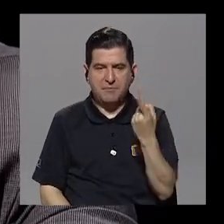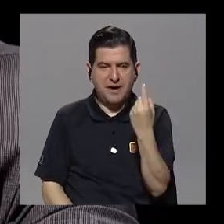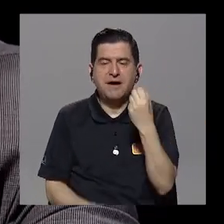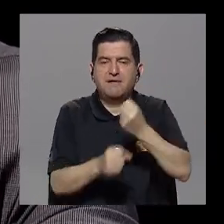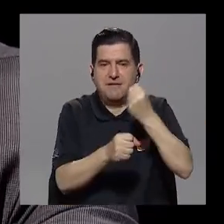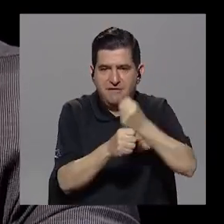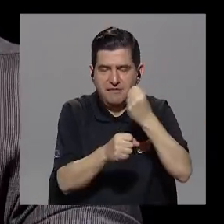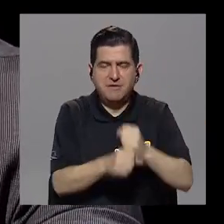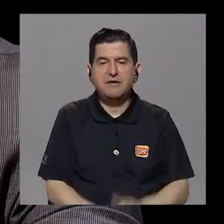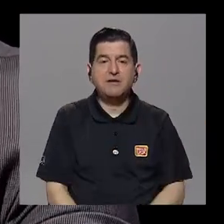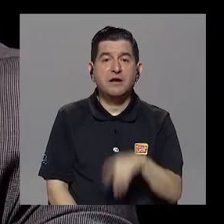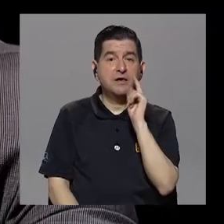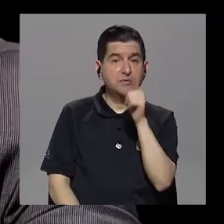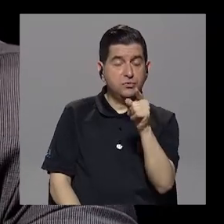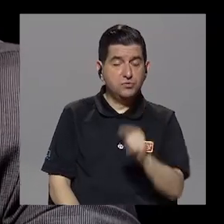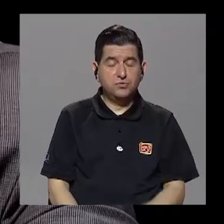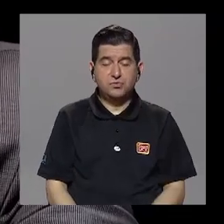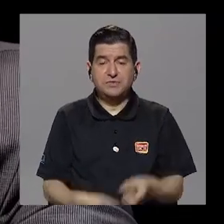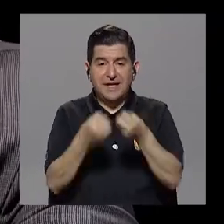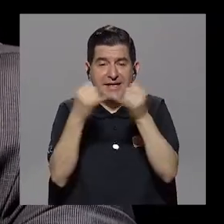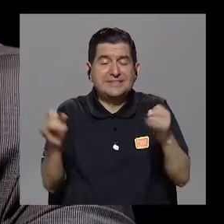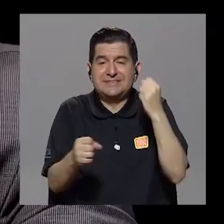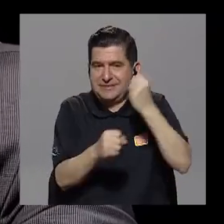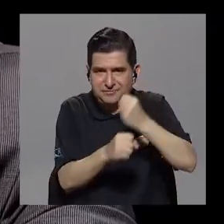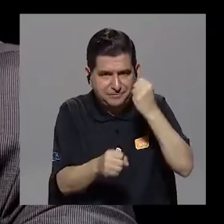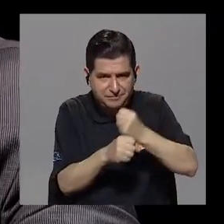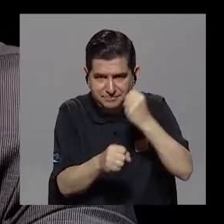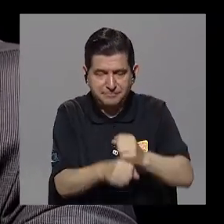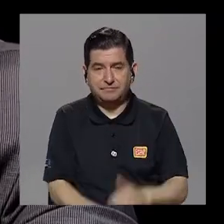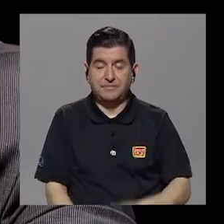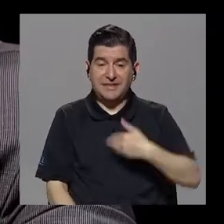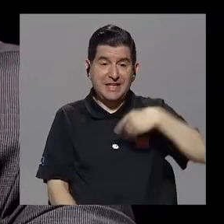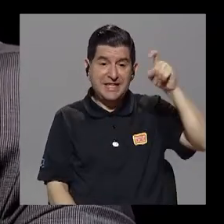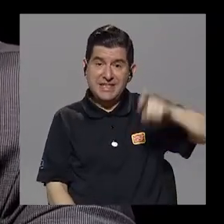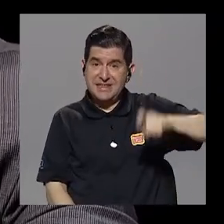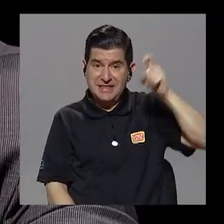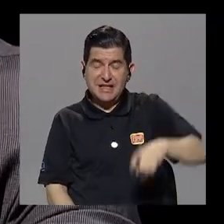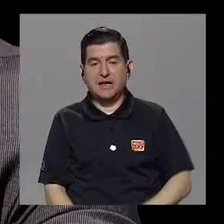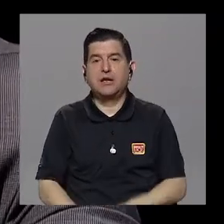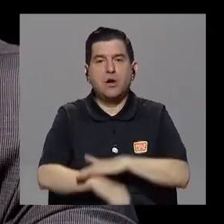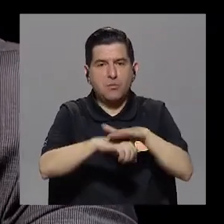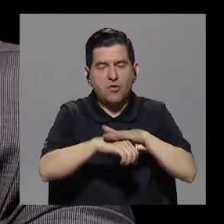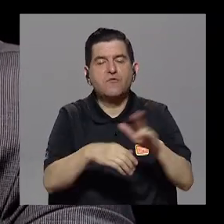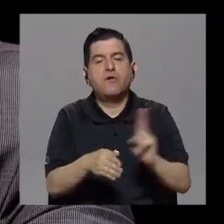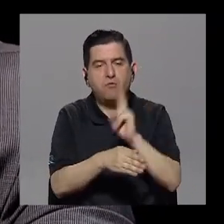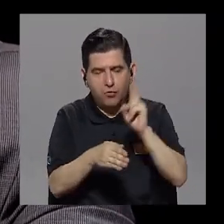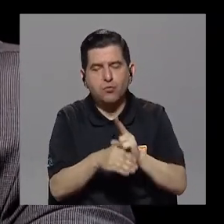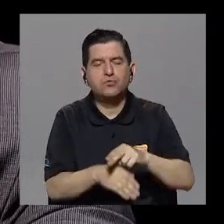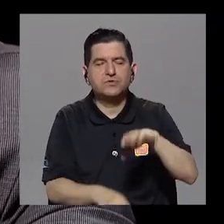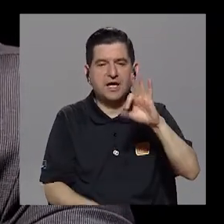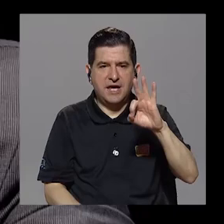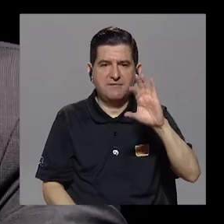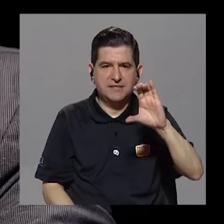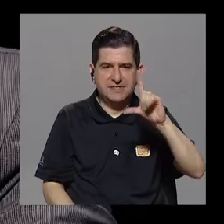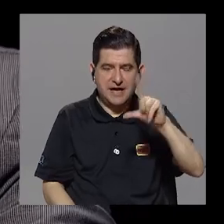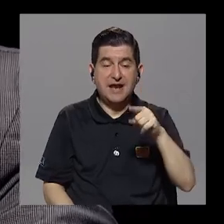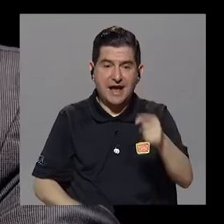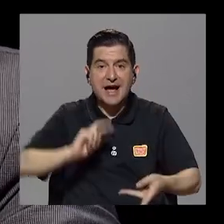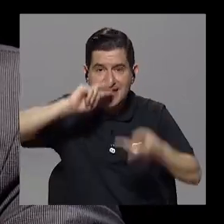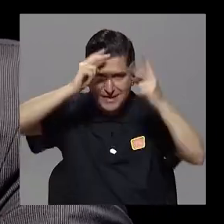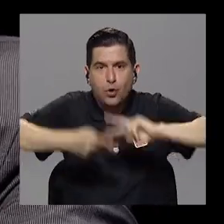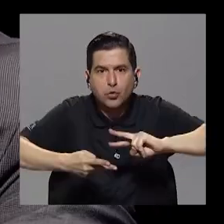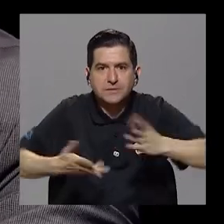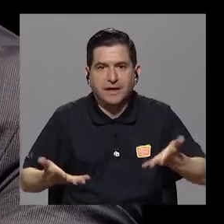el desempleo. O sea, si usted quedó desempleado y tiene necesidades, por favor use el FCL. Ahí sí es al